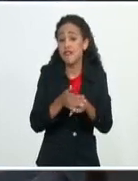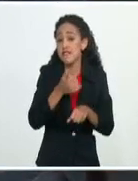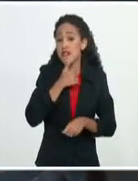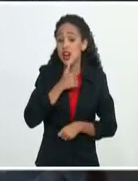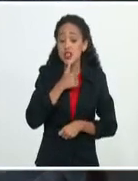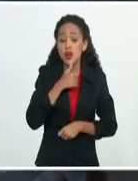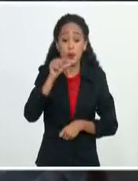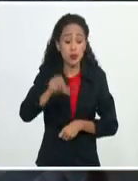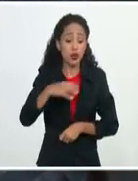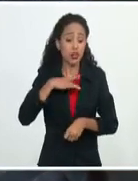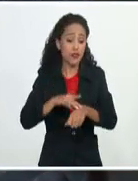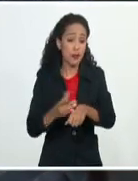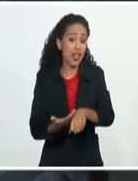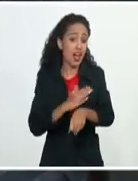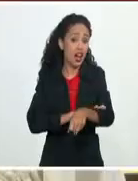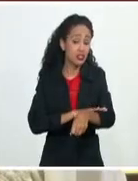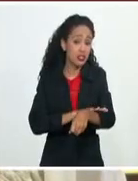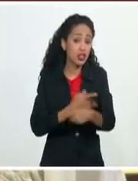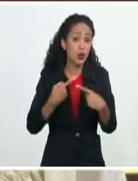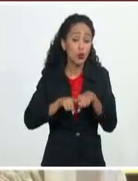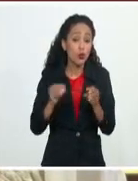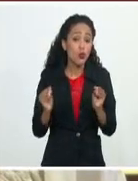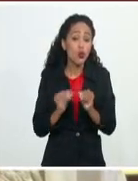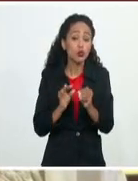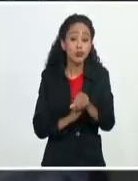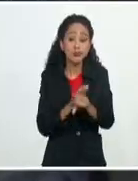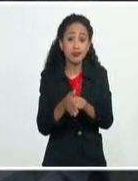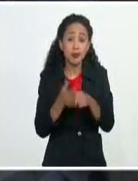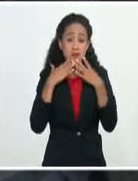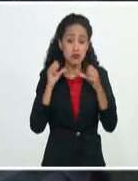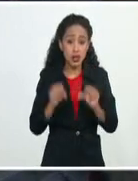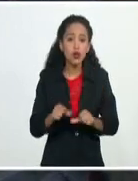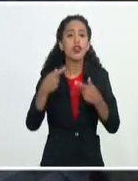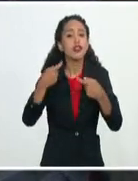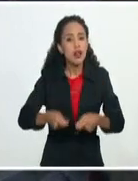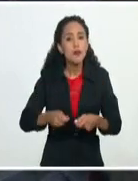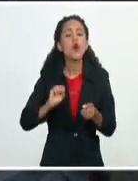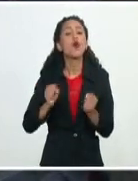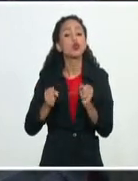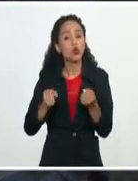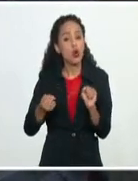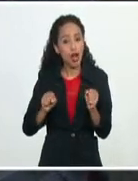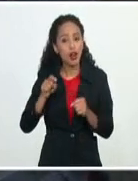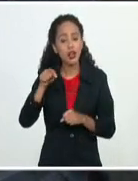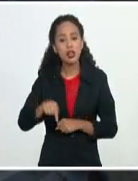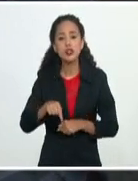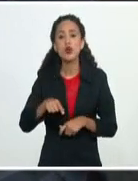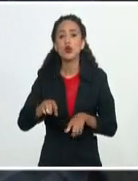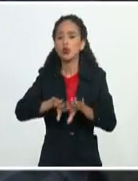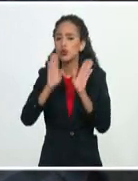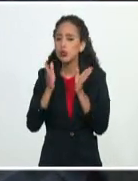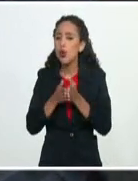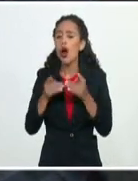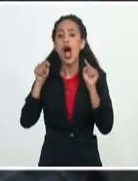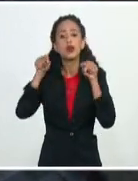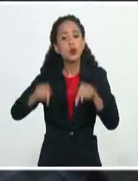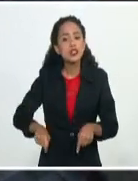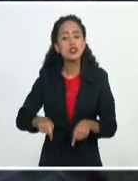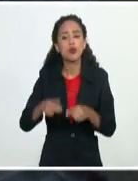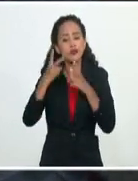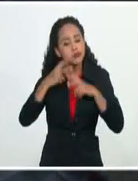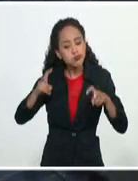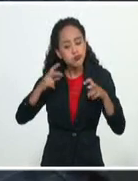y eliminar cuando no sea necesario los trámites. Todo eso se puede resumir en una actualización y revisión de los